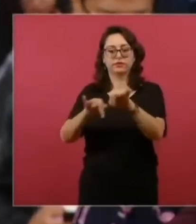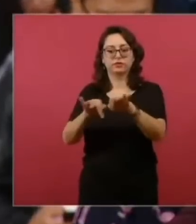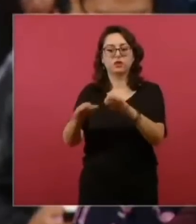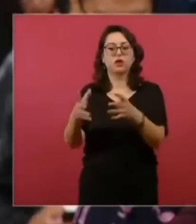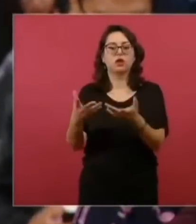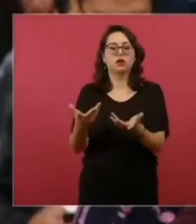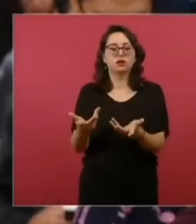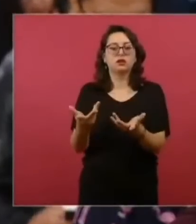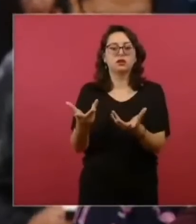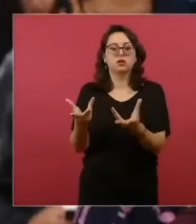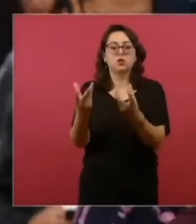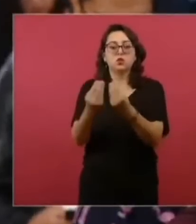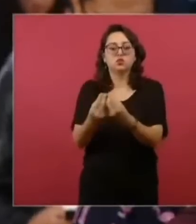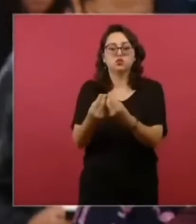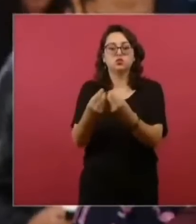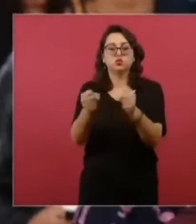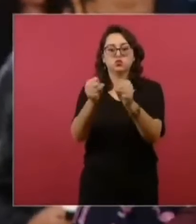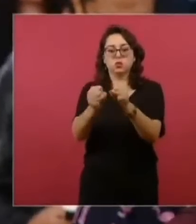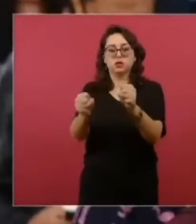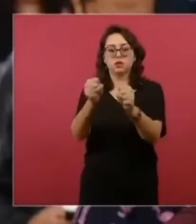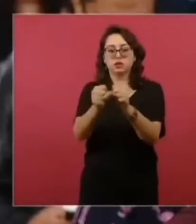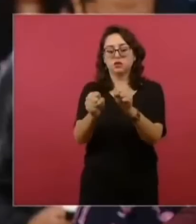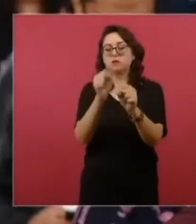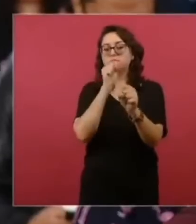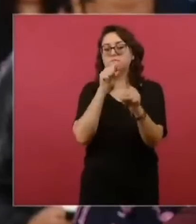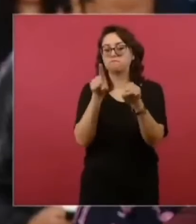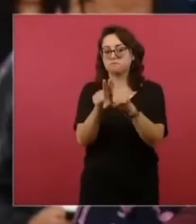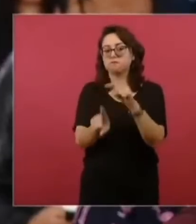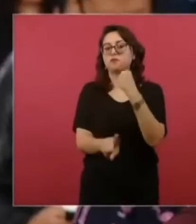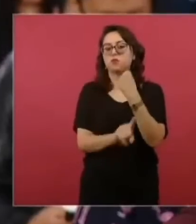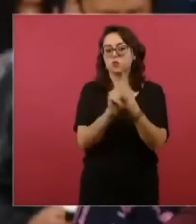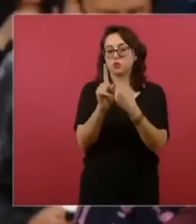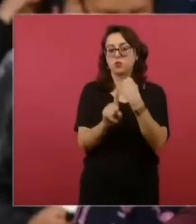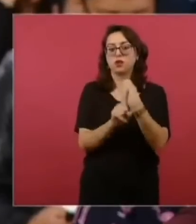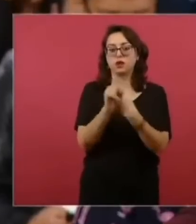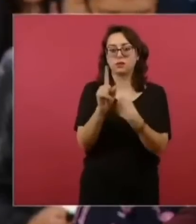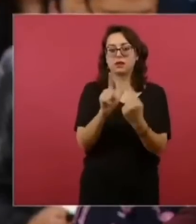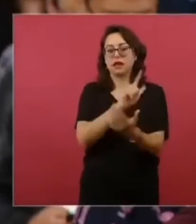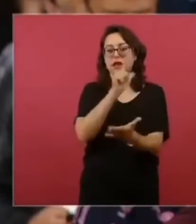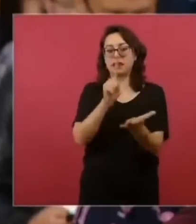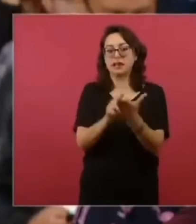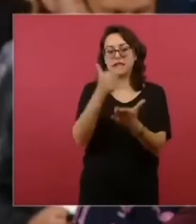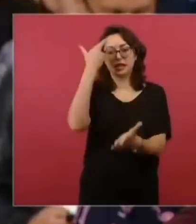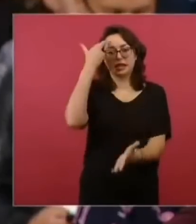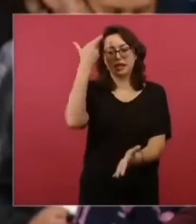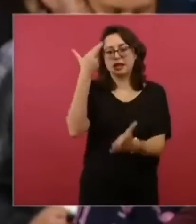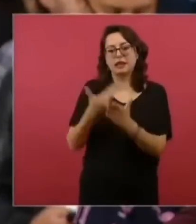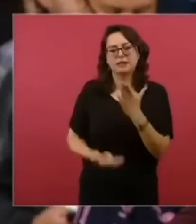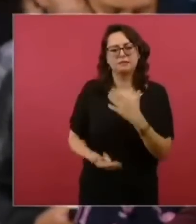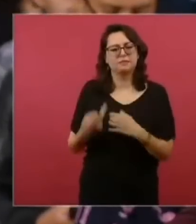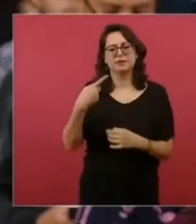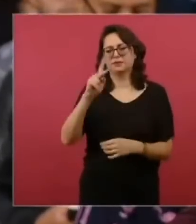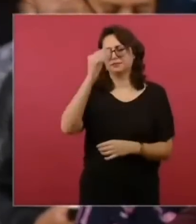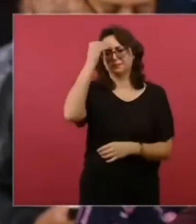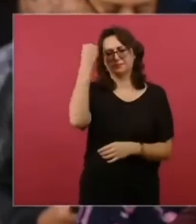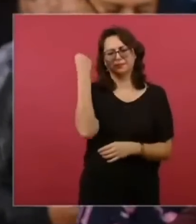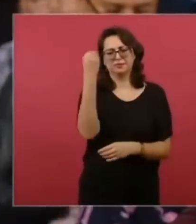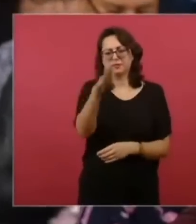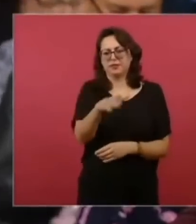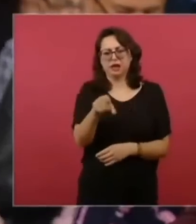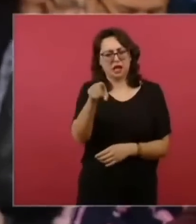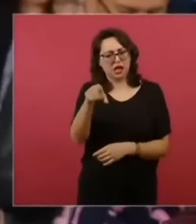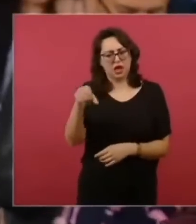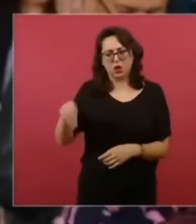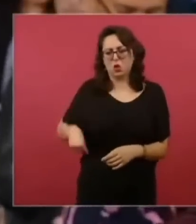involucraron en un delito que no se cometió. Estamos tan seguros que no se cometió que incluso tenemos pues las